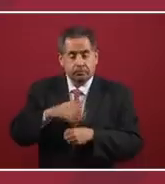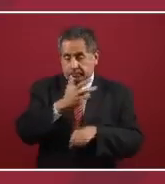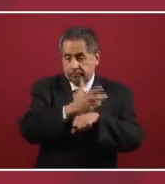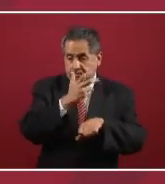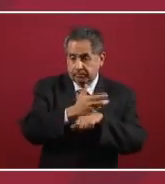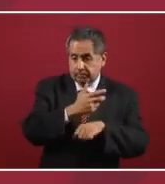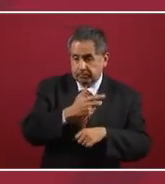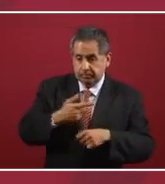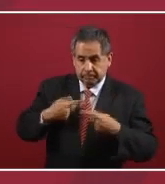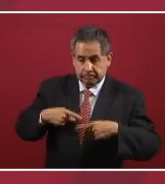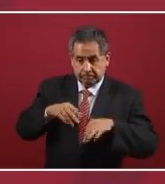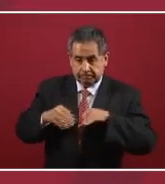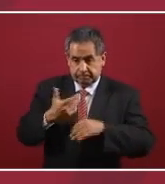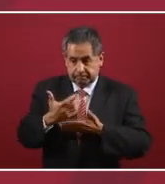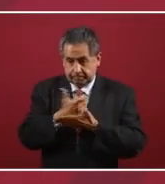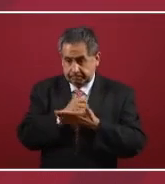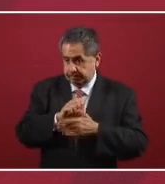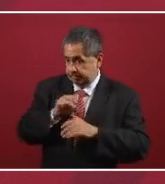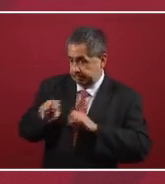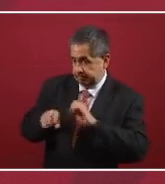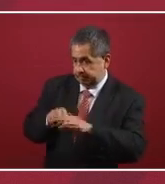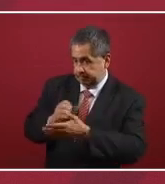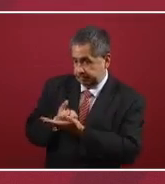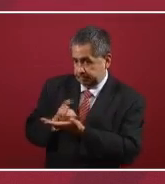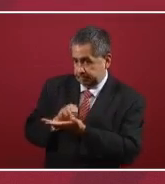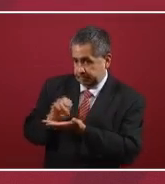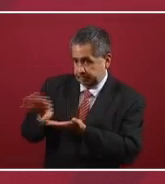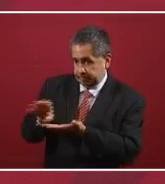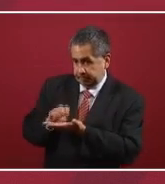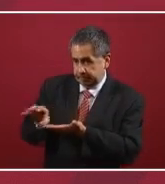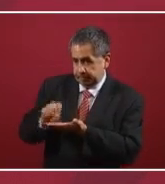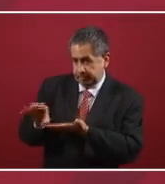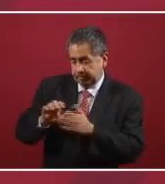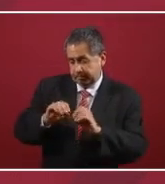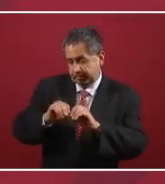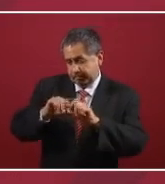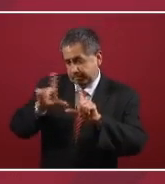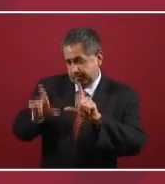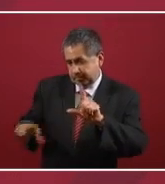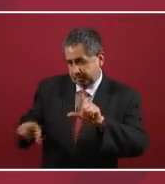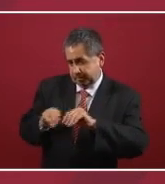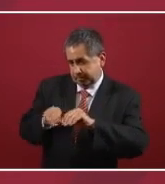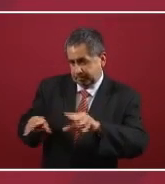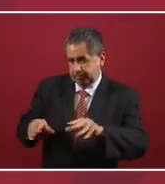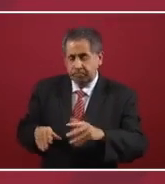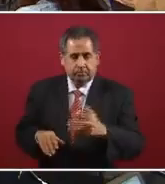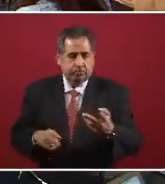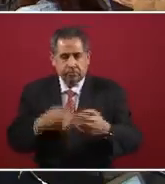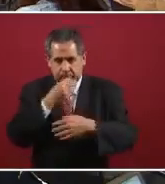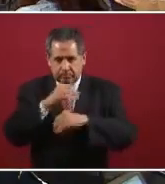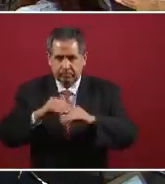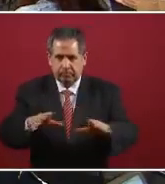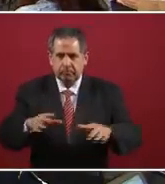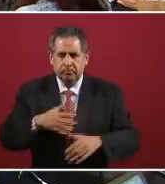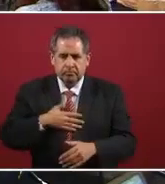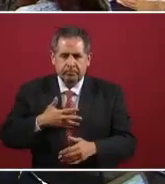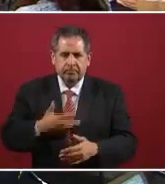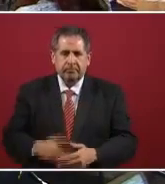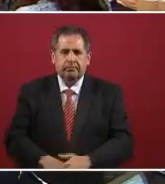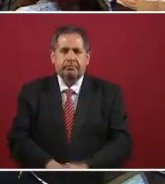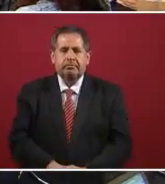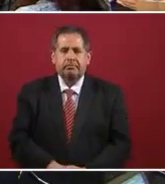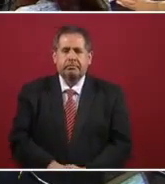que envían nuestros paisanos. Entonces, esa es la información que tengo yo.